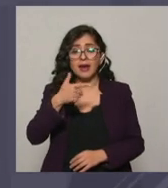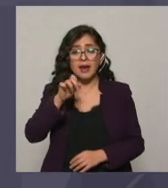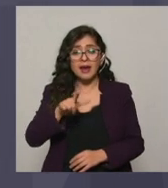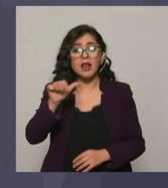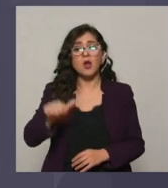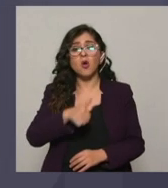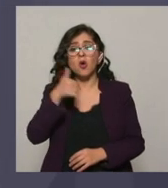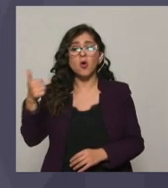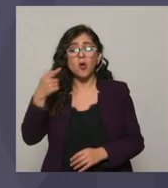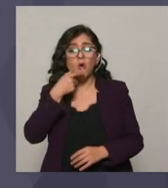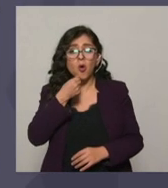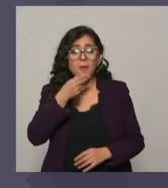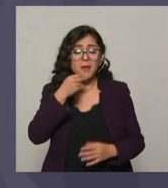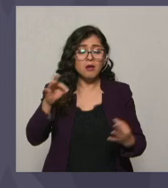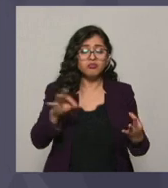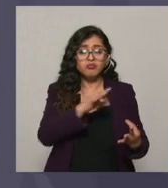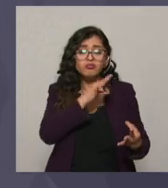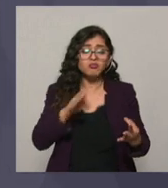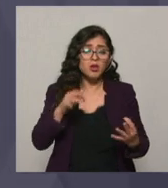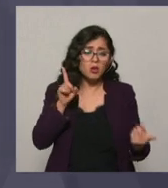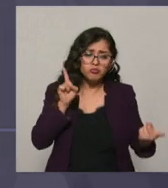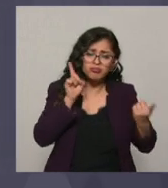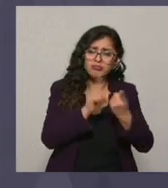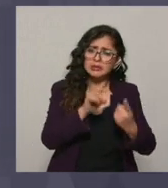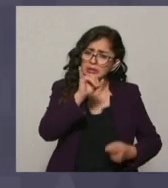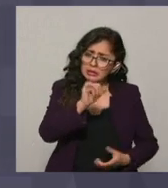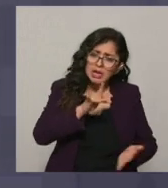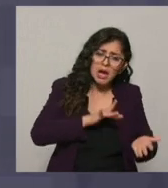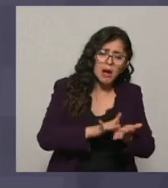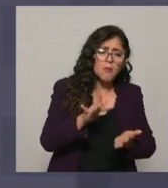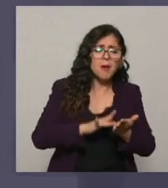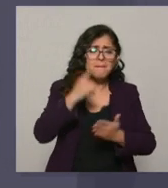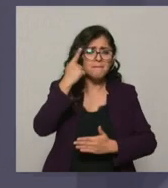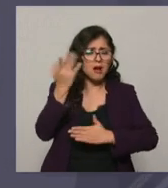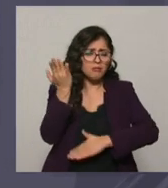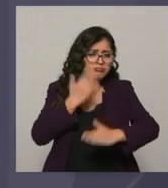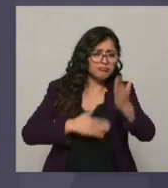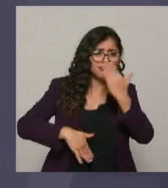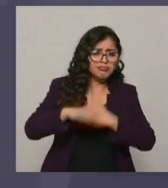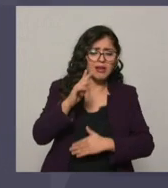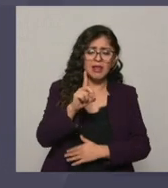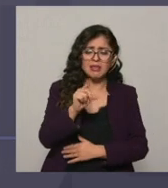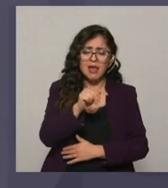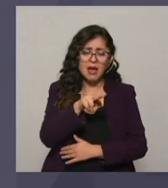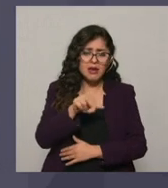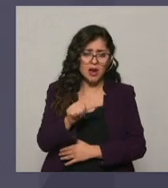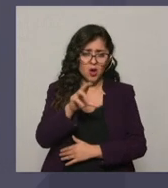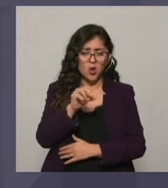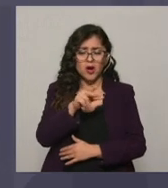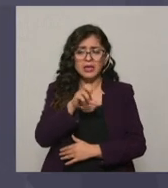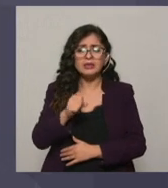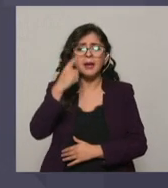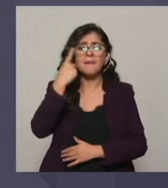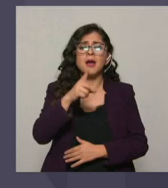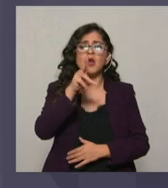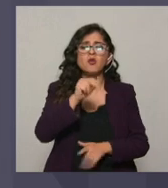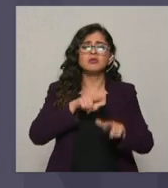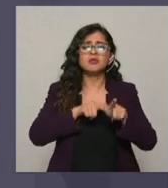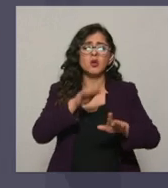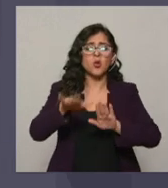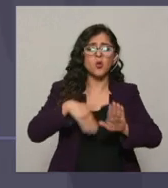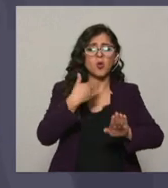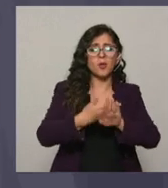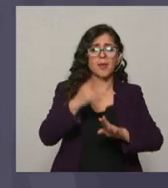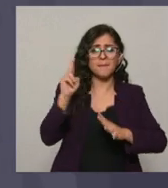músicos, inmediatamente se solidarizan contigo diciendo apoyemos e impulsemos a Dana Corres, ¿no? Contra el feminicidio, incluso